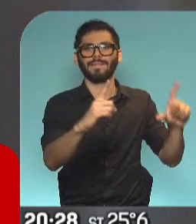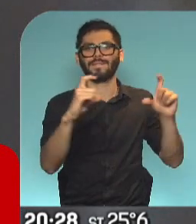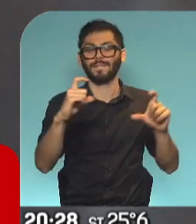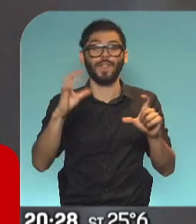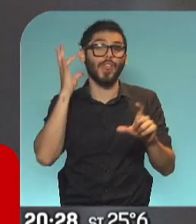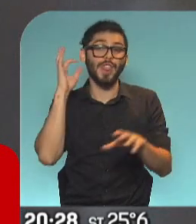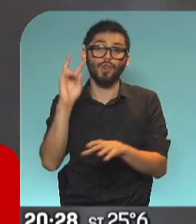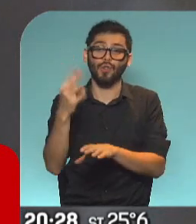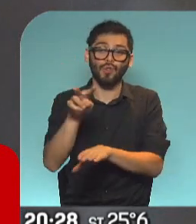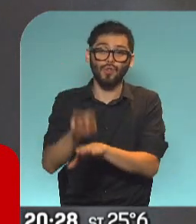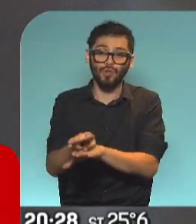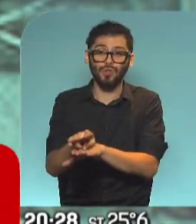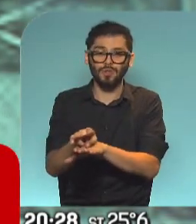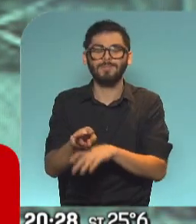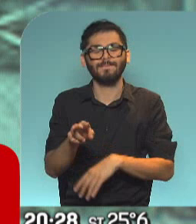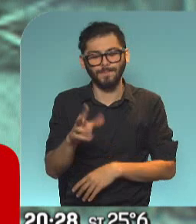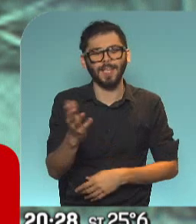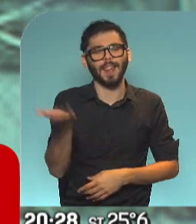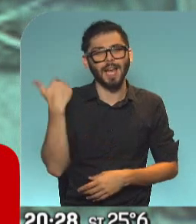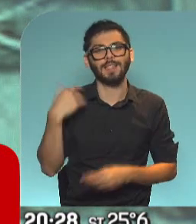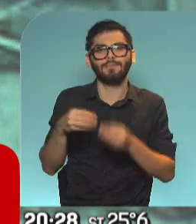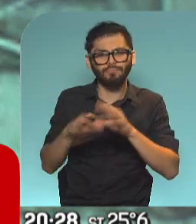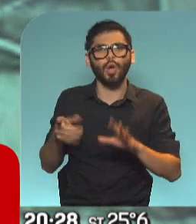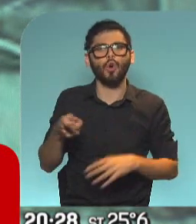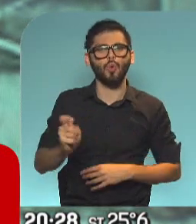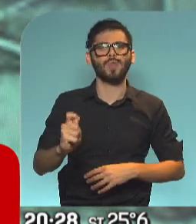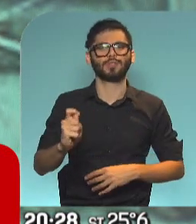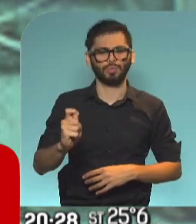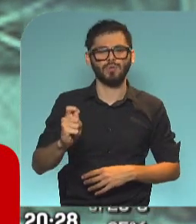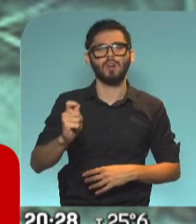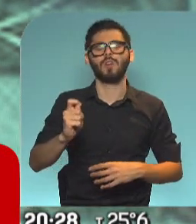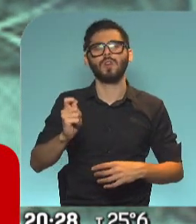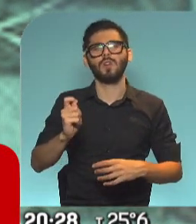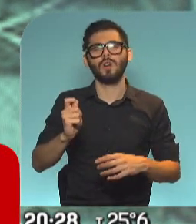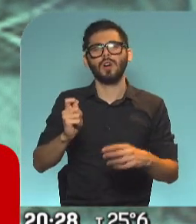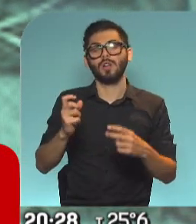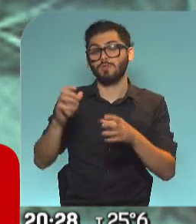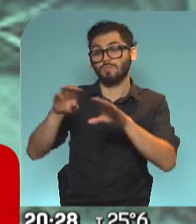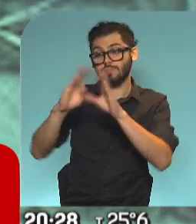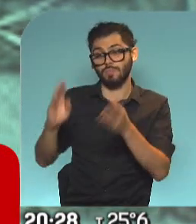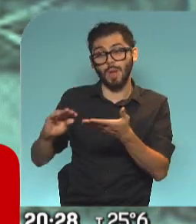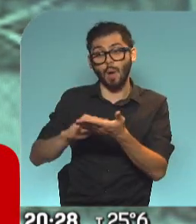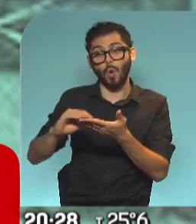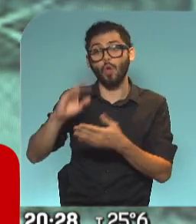Diego fallecido. Desde ayer esta situación está judicializada. El estudio que representa